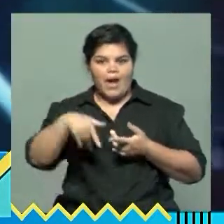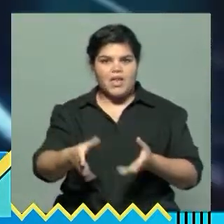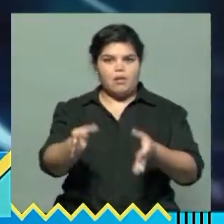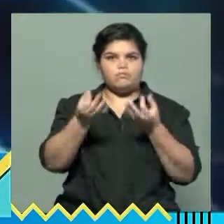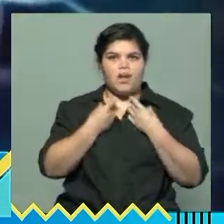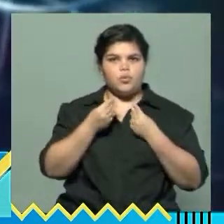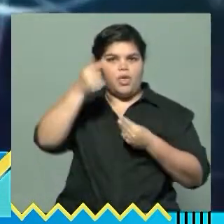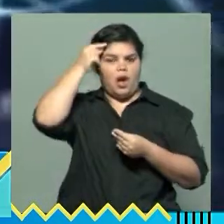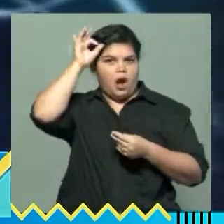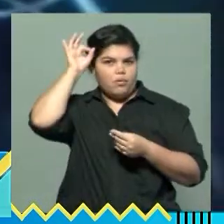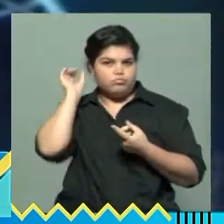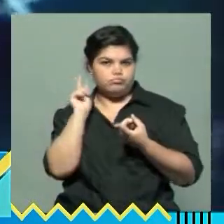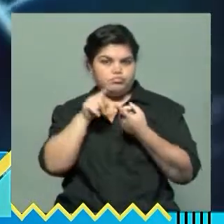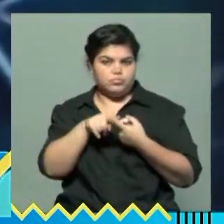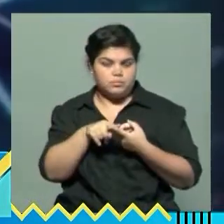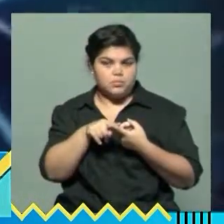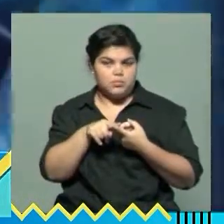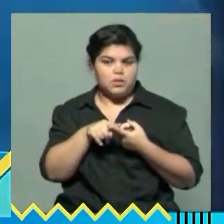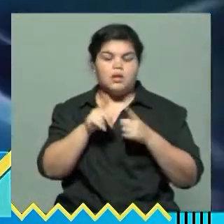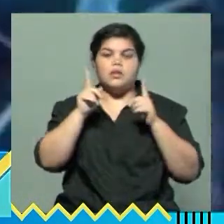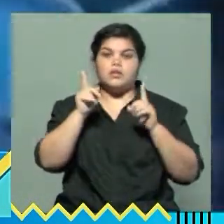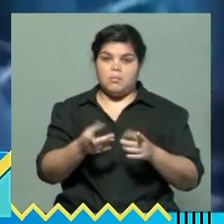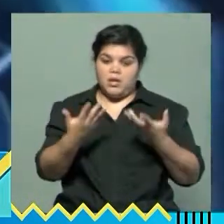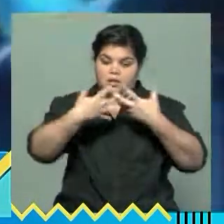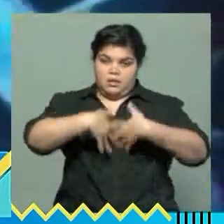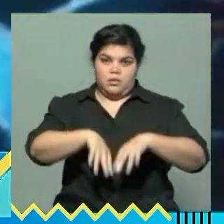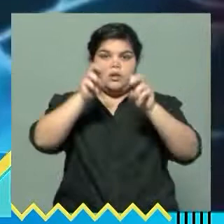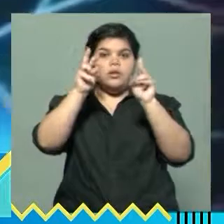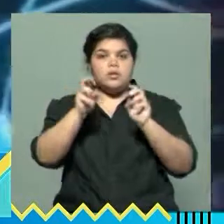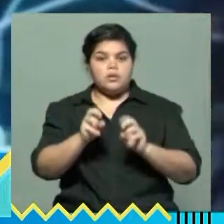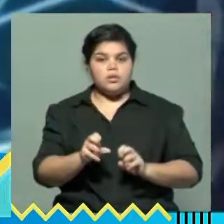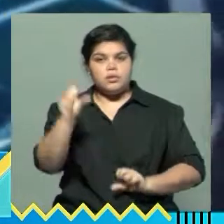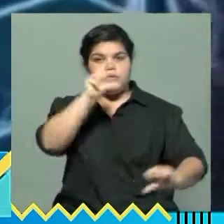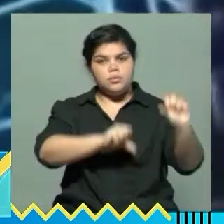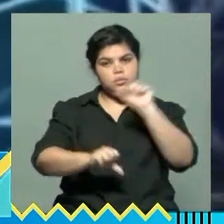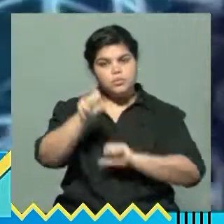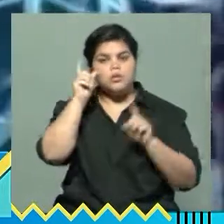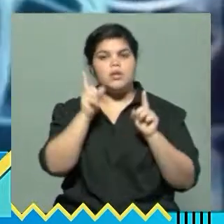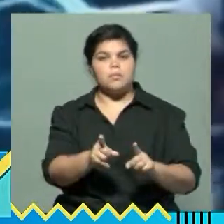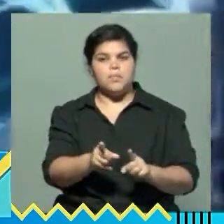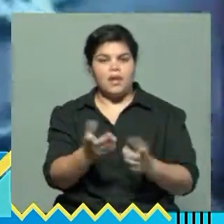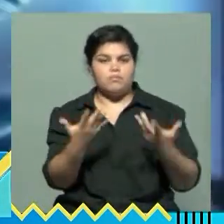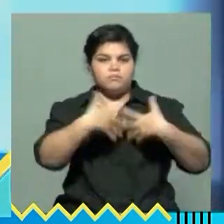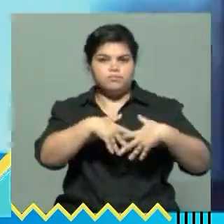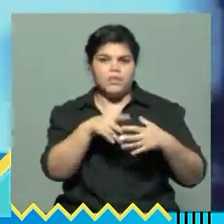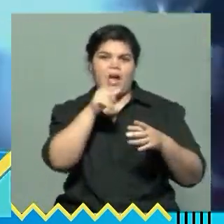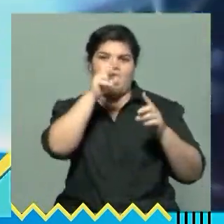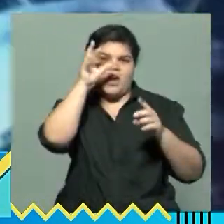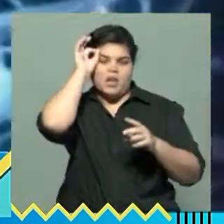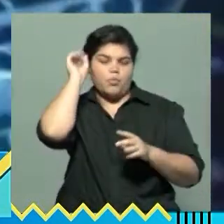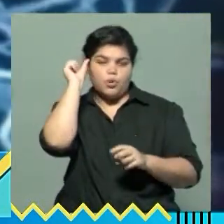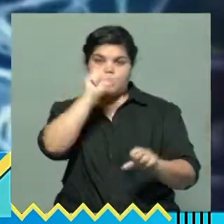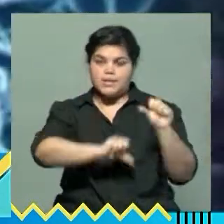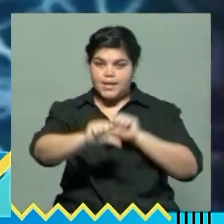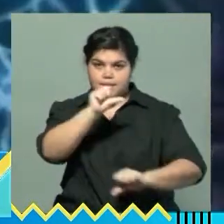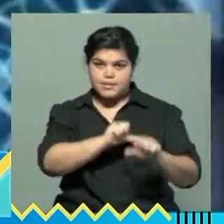hay estudios que están relacionados con o enraizados en las neurociencias directamente